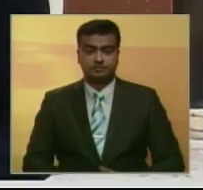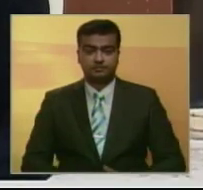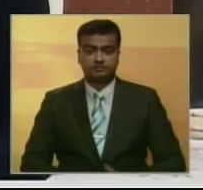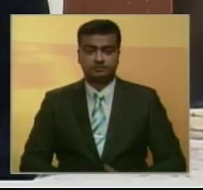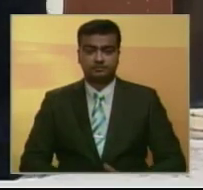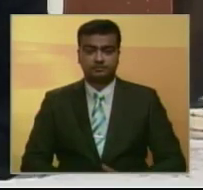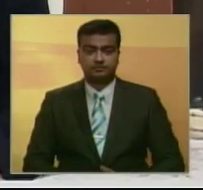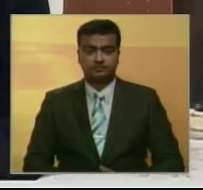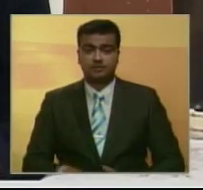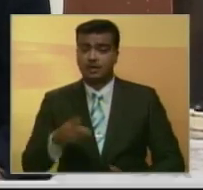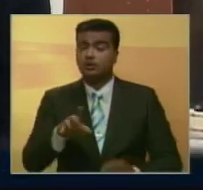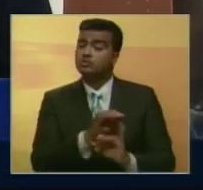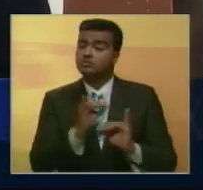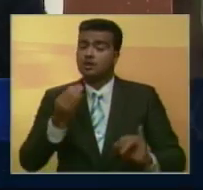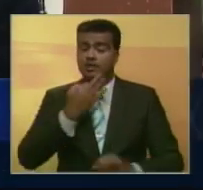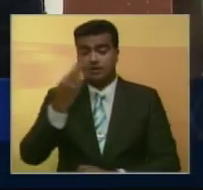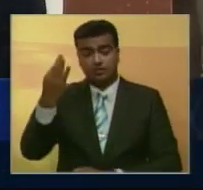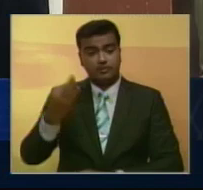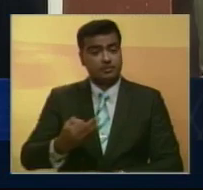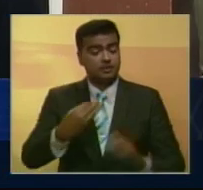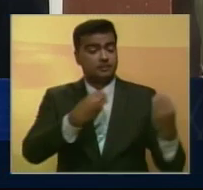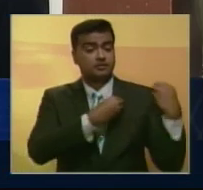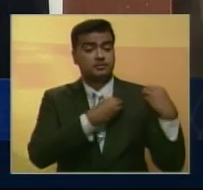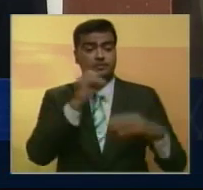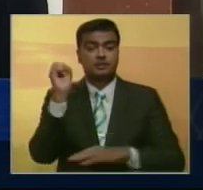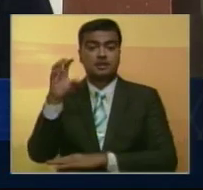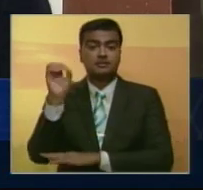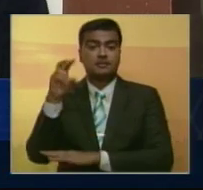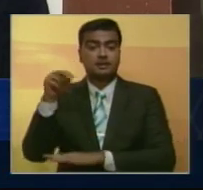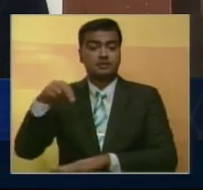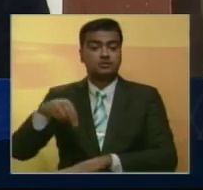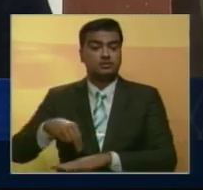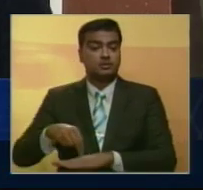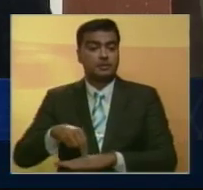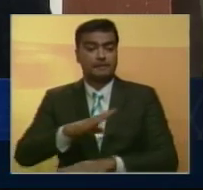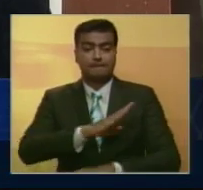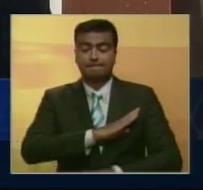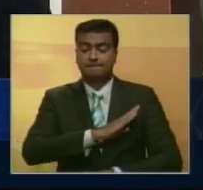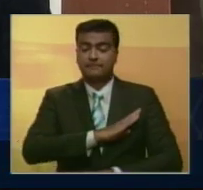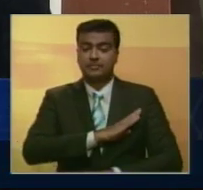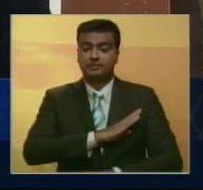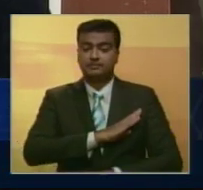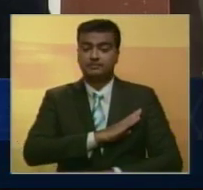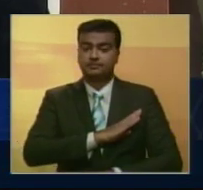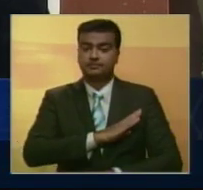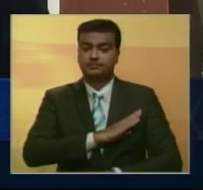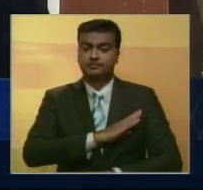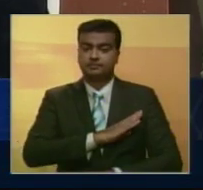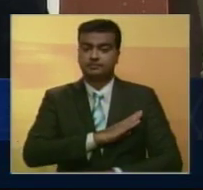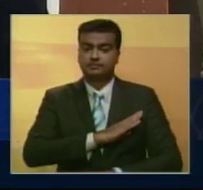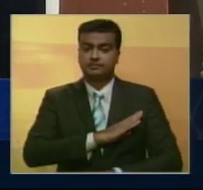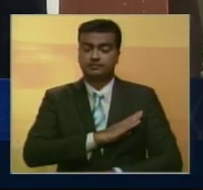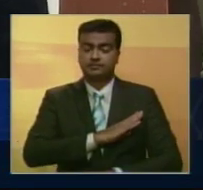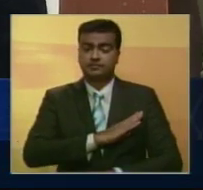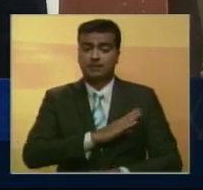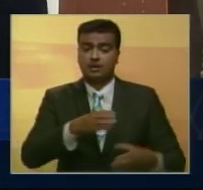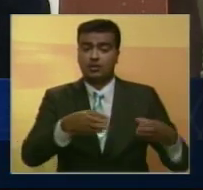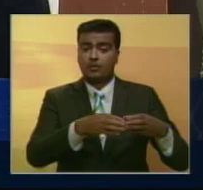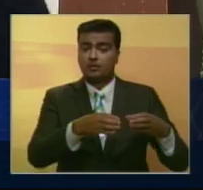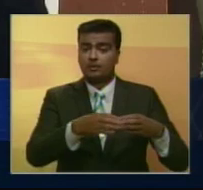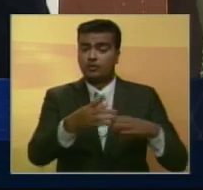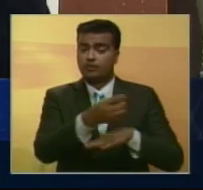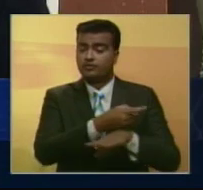Este acto ya está confirmado, tanto la directiva de la Asamblea Nacional como la propia bancada del Gran Polo Patriótico